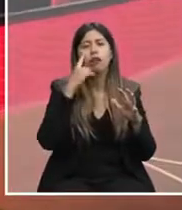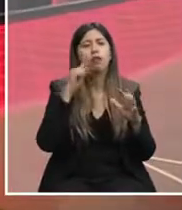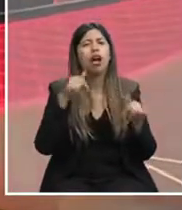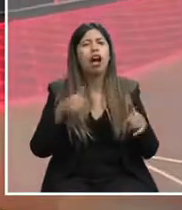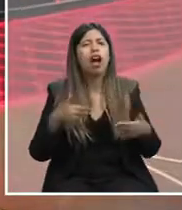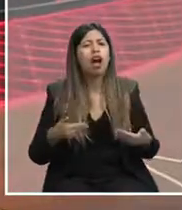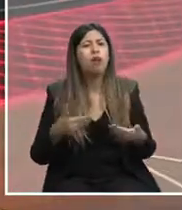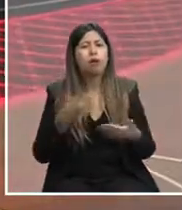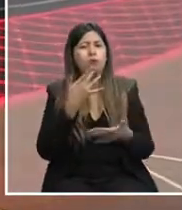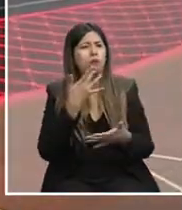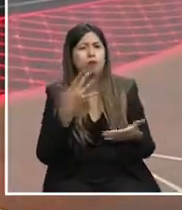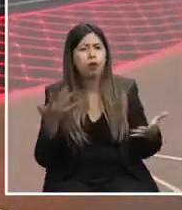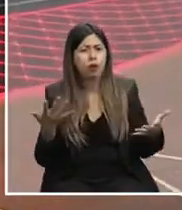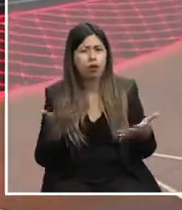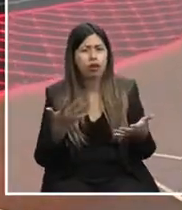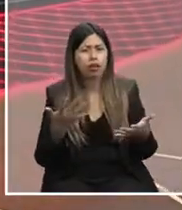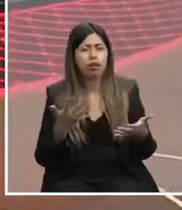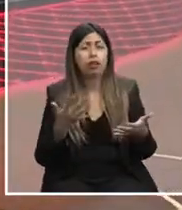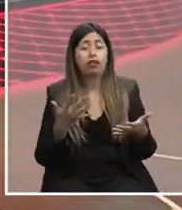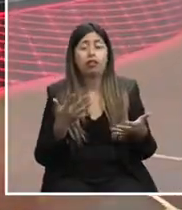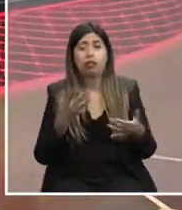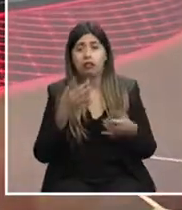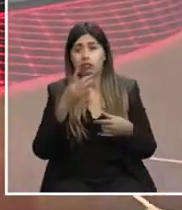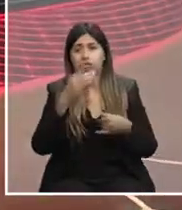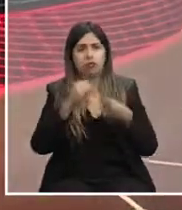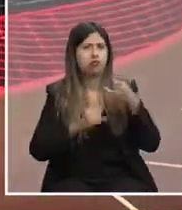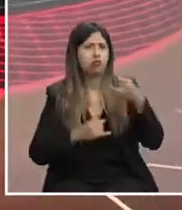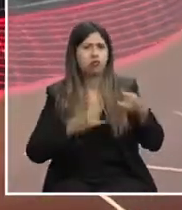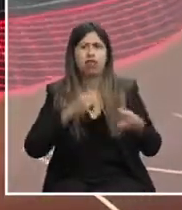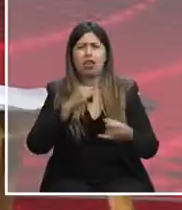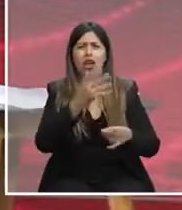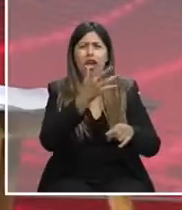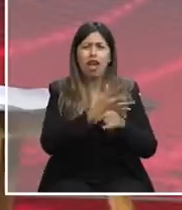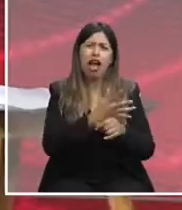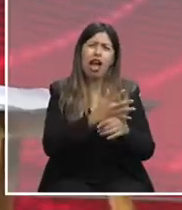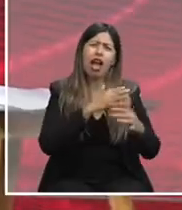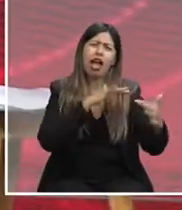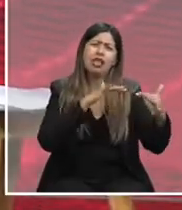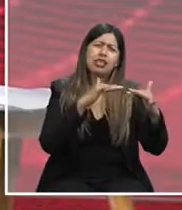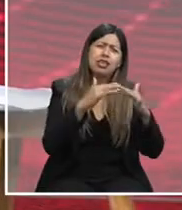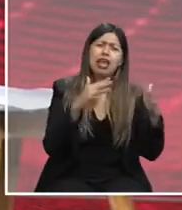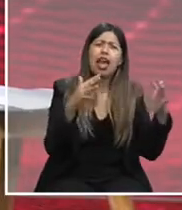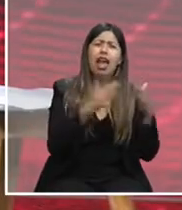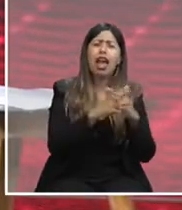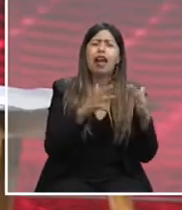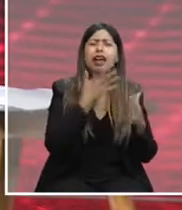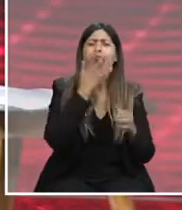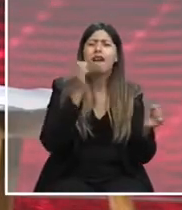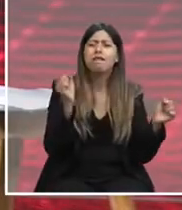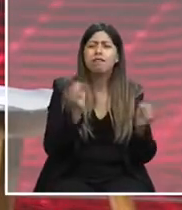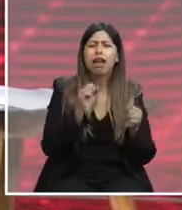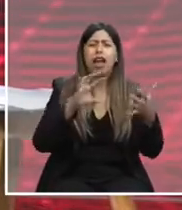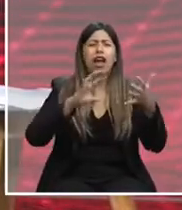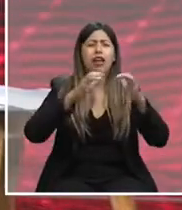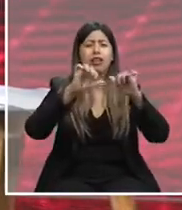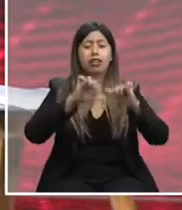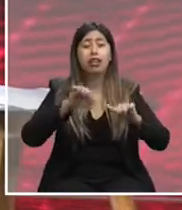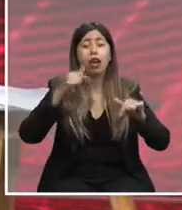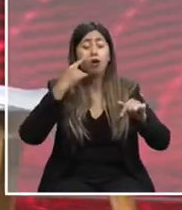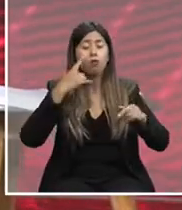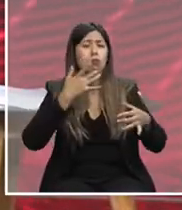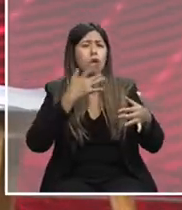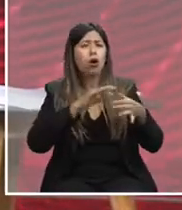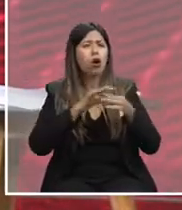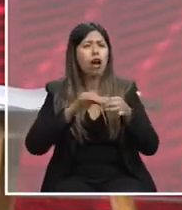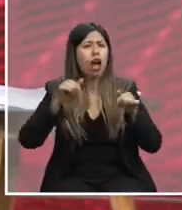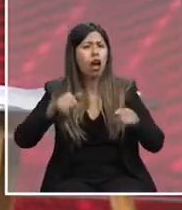ahora? Como si el resto del siglo no hubiera estado lleno de guerras frías, crisis terribles. ¿Por qué justo ahora